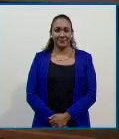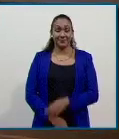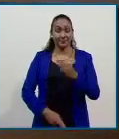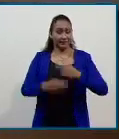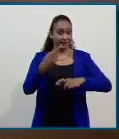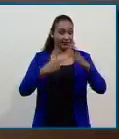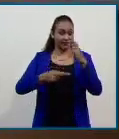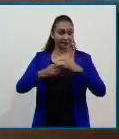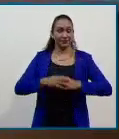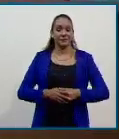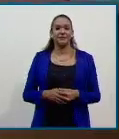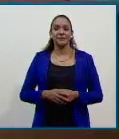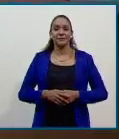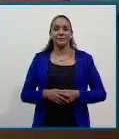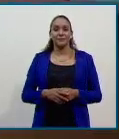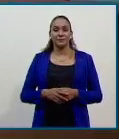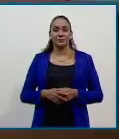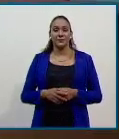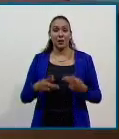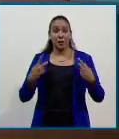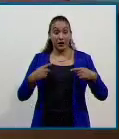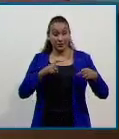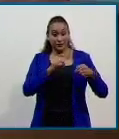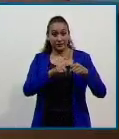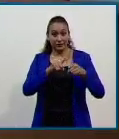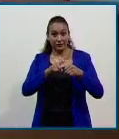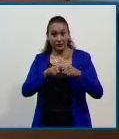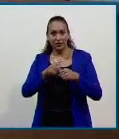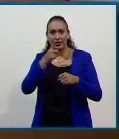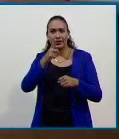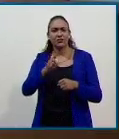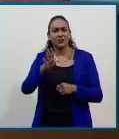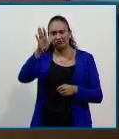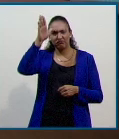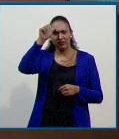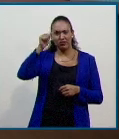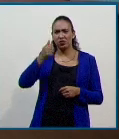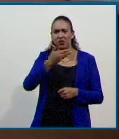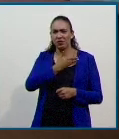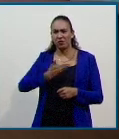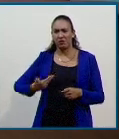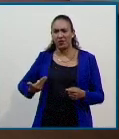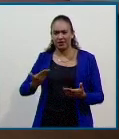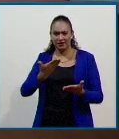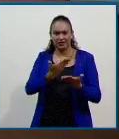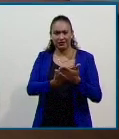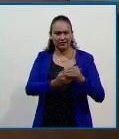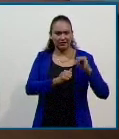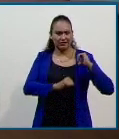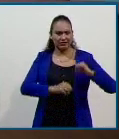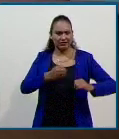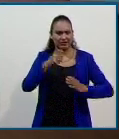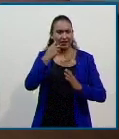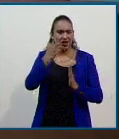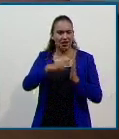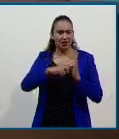Al regresar, integrantes de la JUFED rechazan iniciativa presidencial de reforma